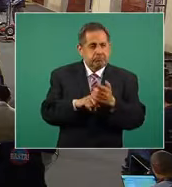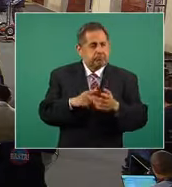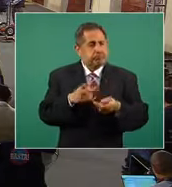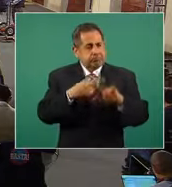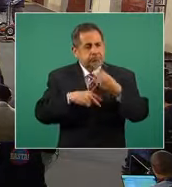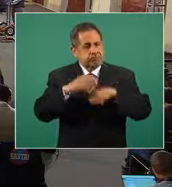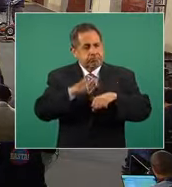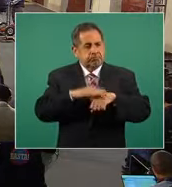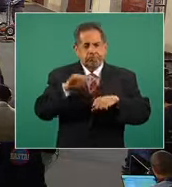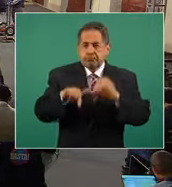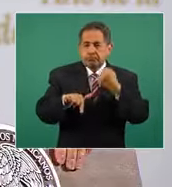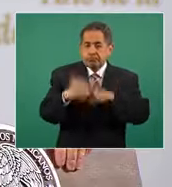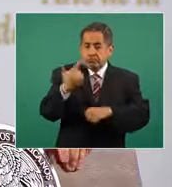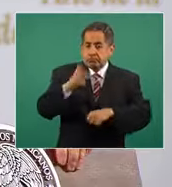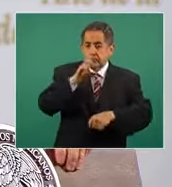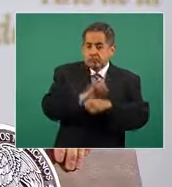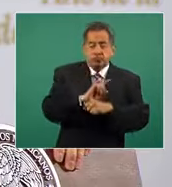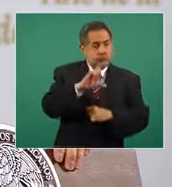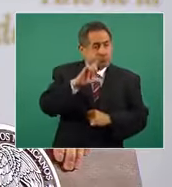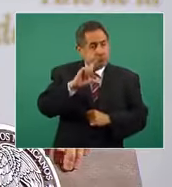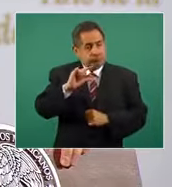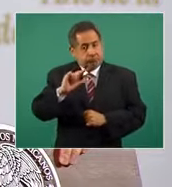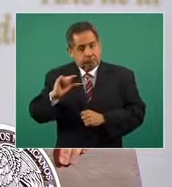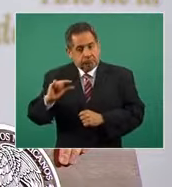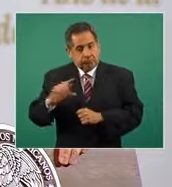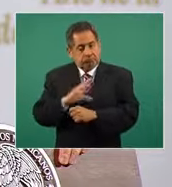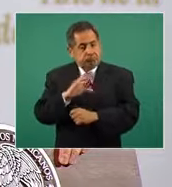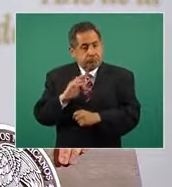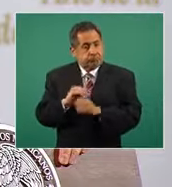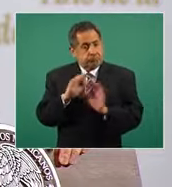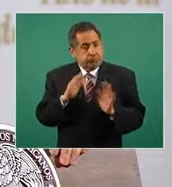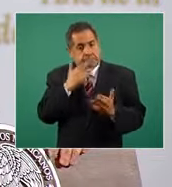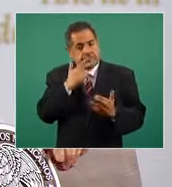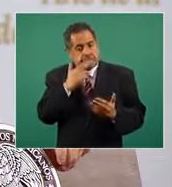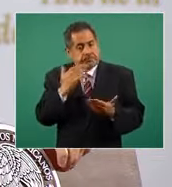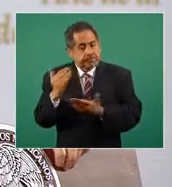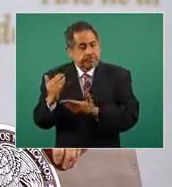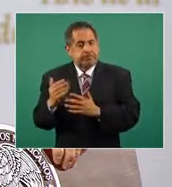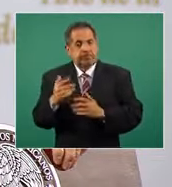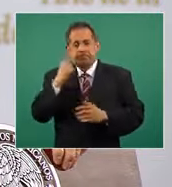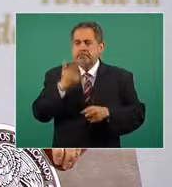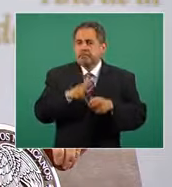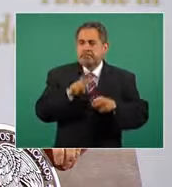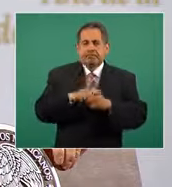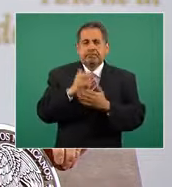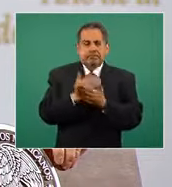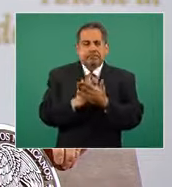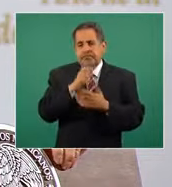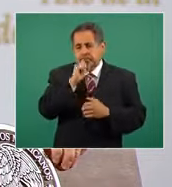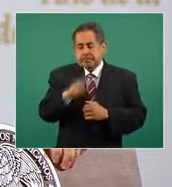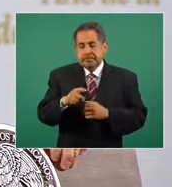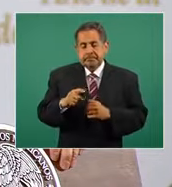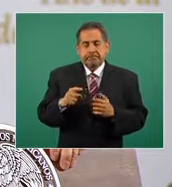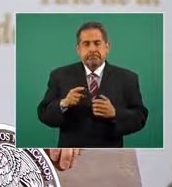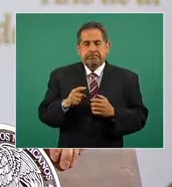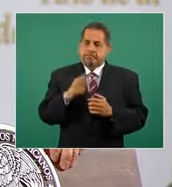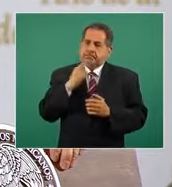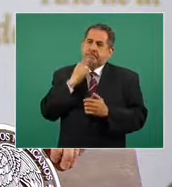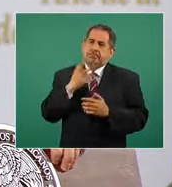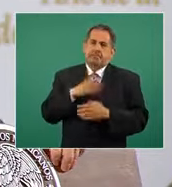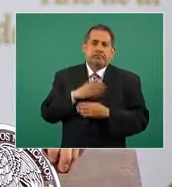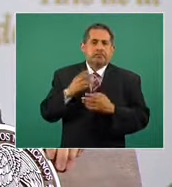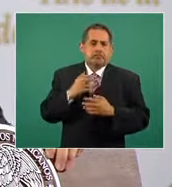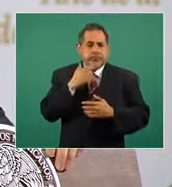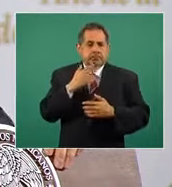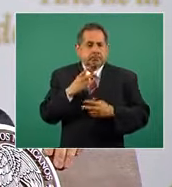tendencia al menos de 12 días de reducción en la ocupación hospitalaria y eso también impacta positivamente sobre